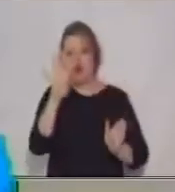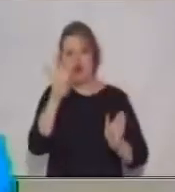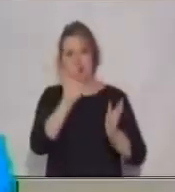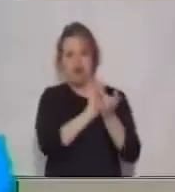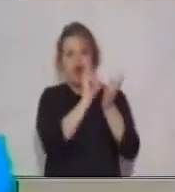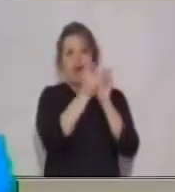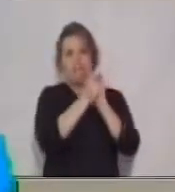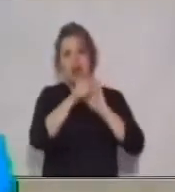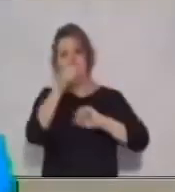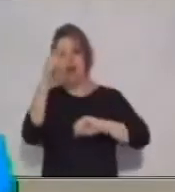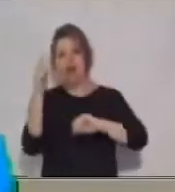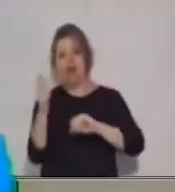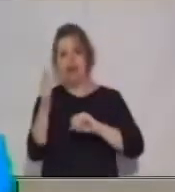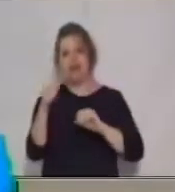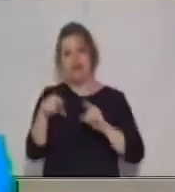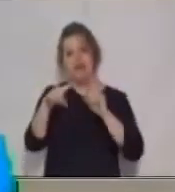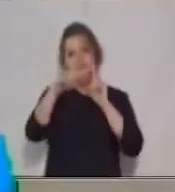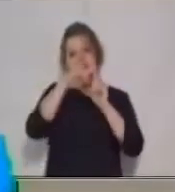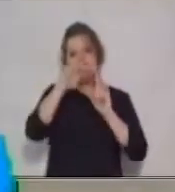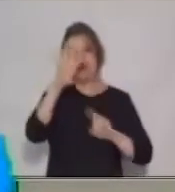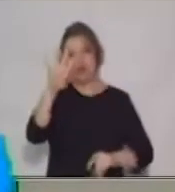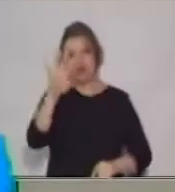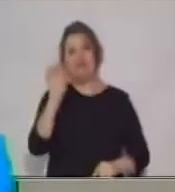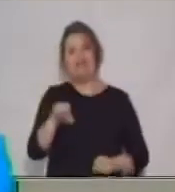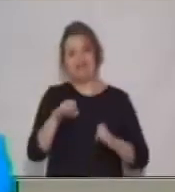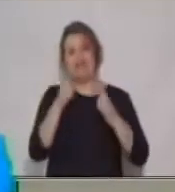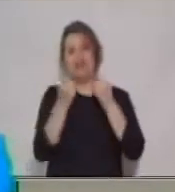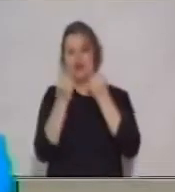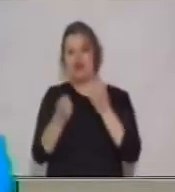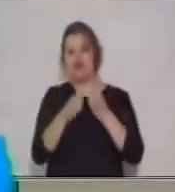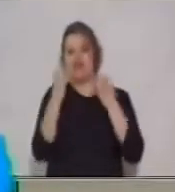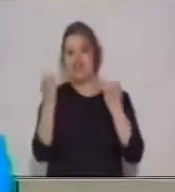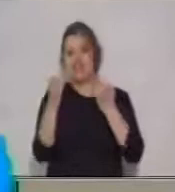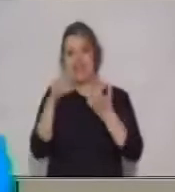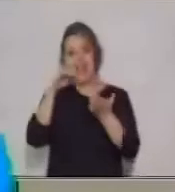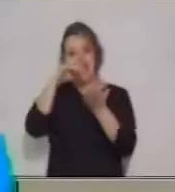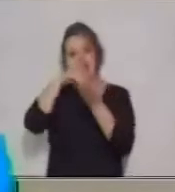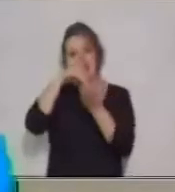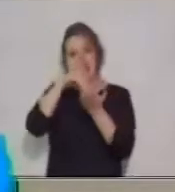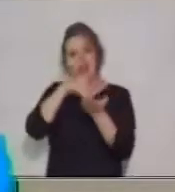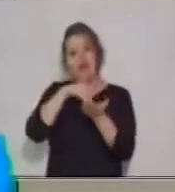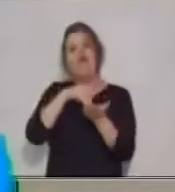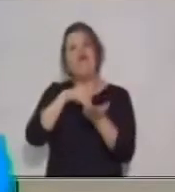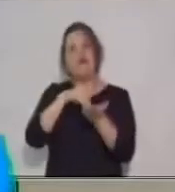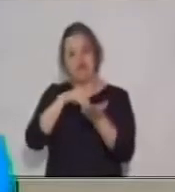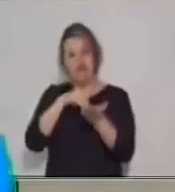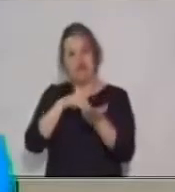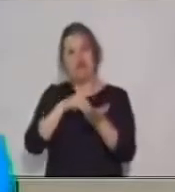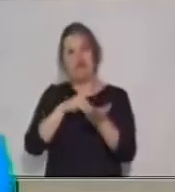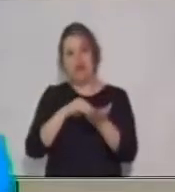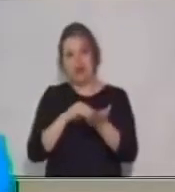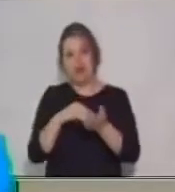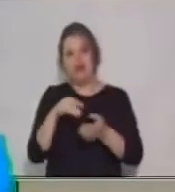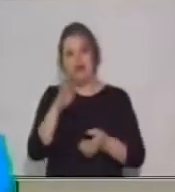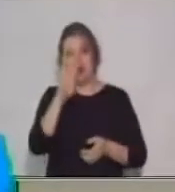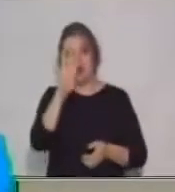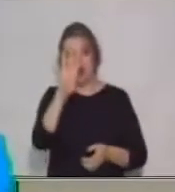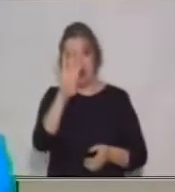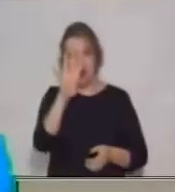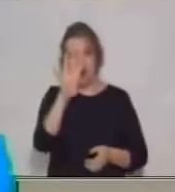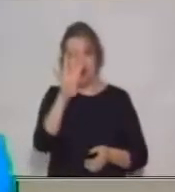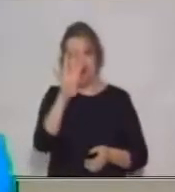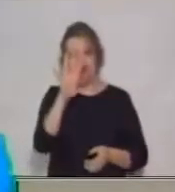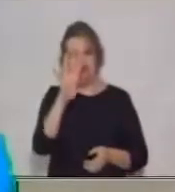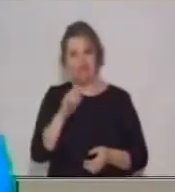como más 4. Y entonces el centro va a tener las coordenadas 4,2.